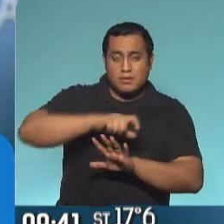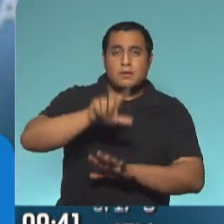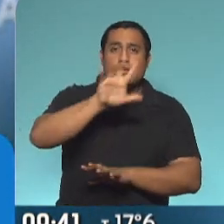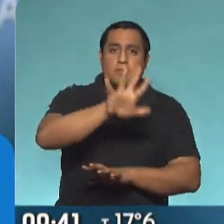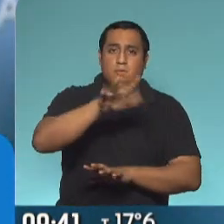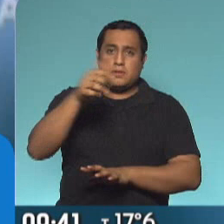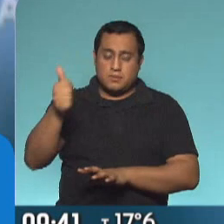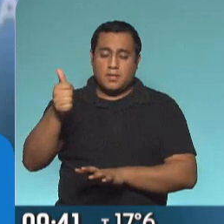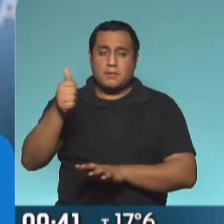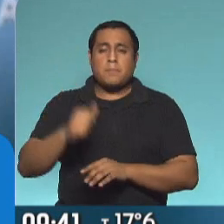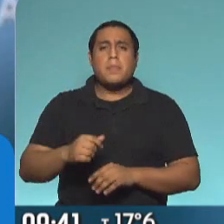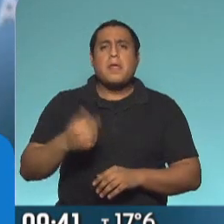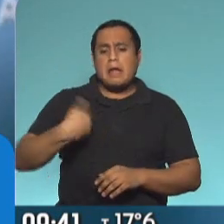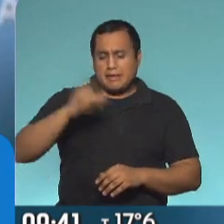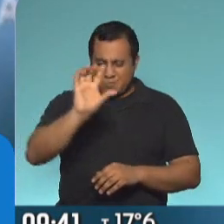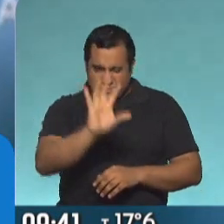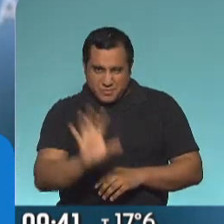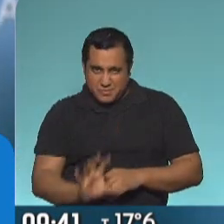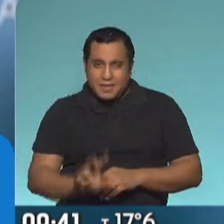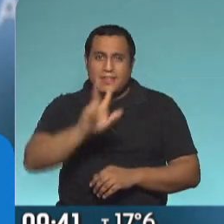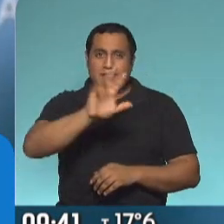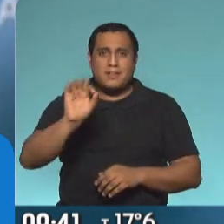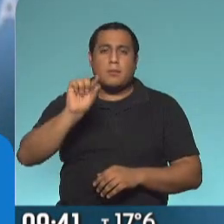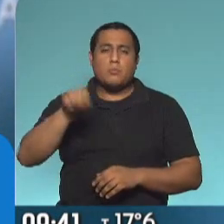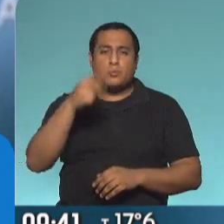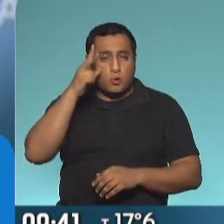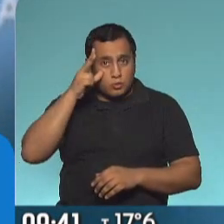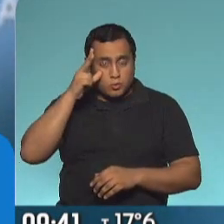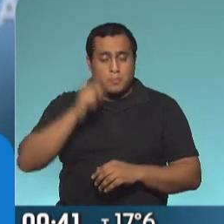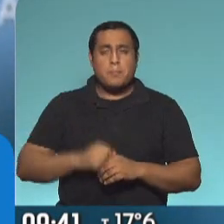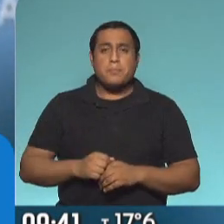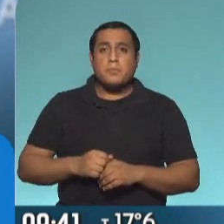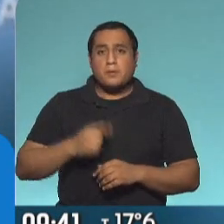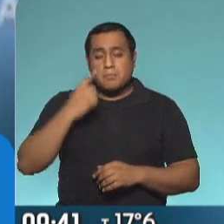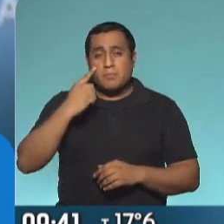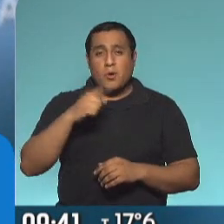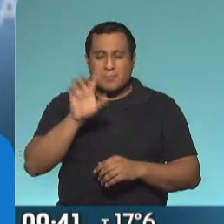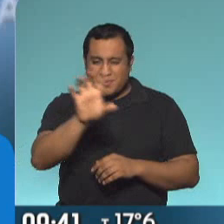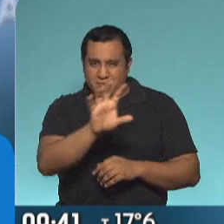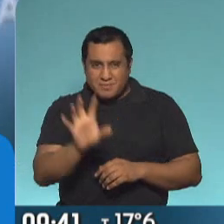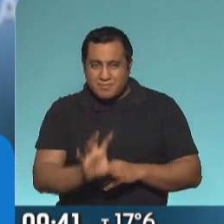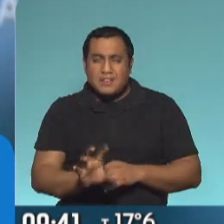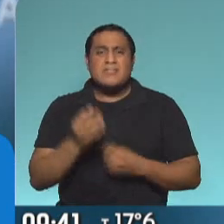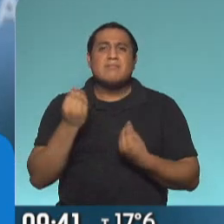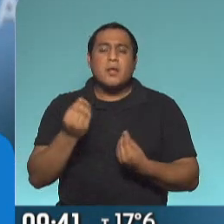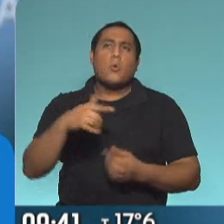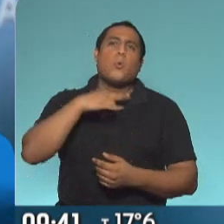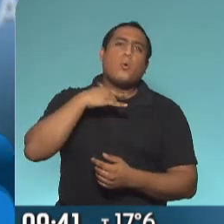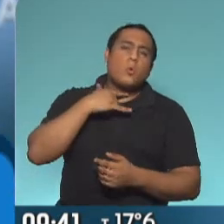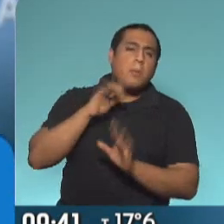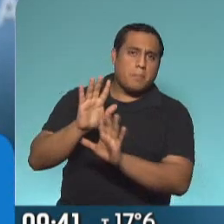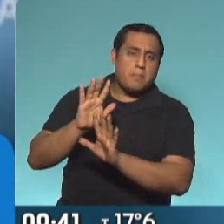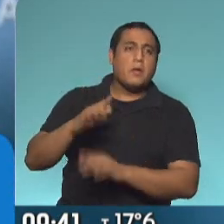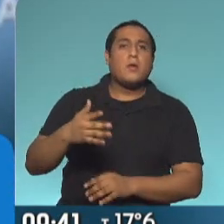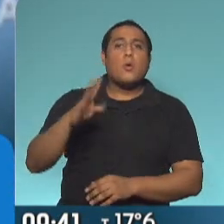56 y en el resto del país 30.8 y cuando les agregamos ese resto del país es a expensas de jujuy con el